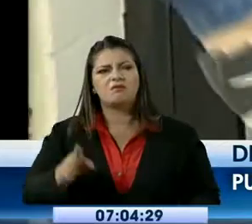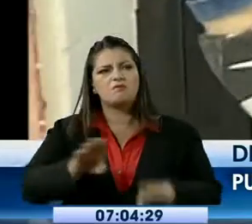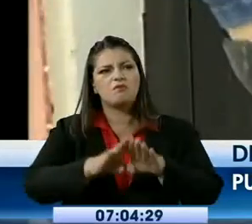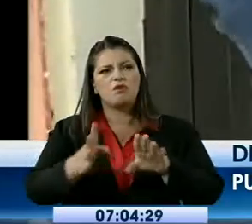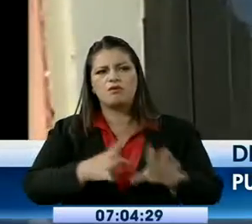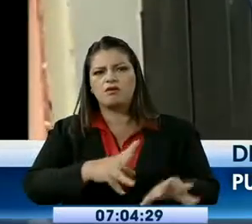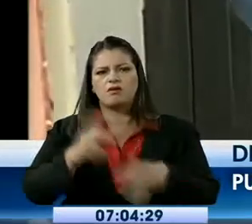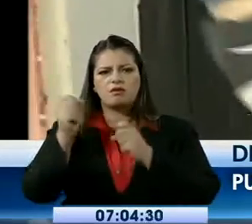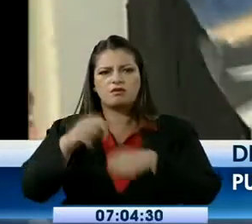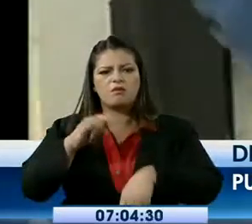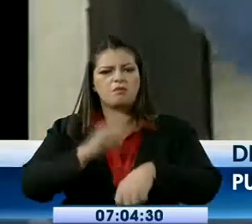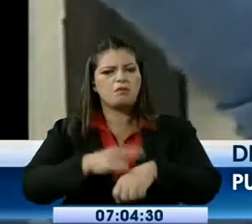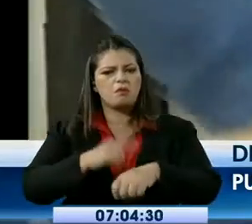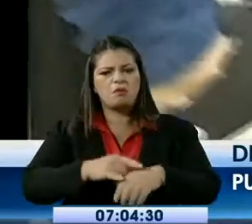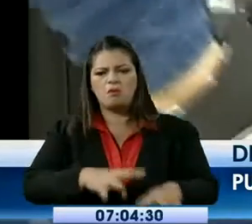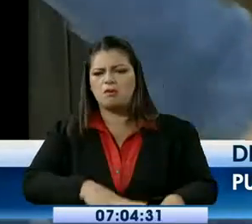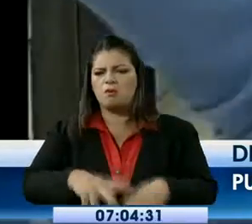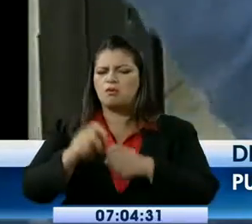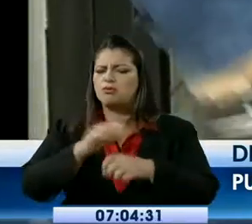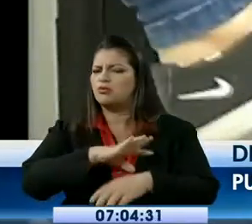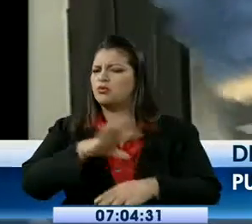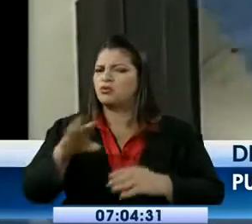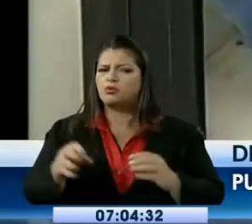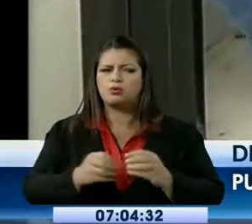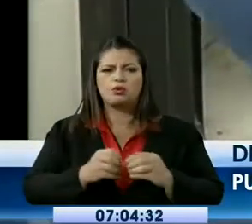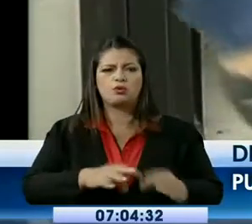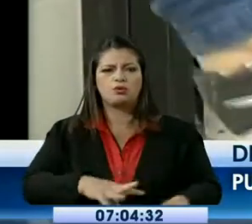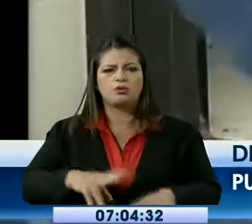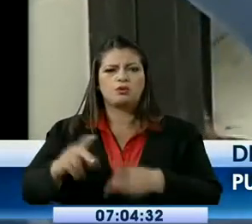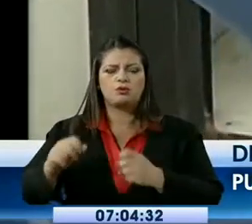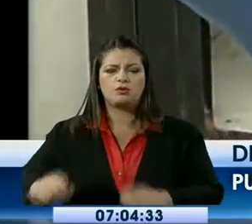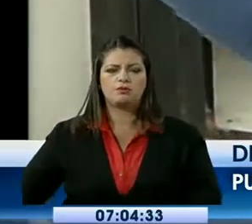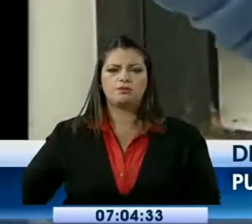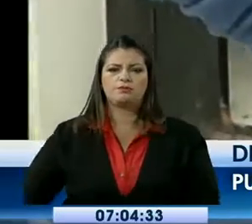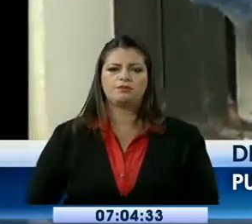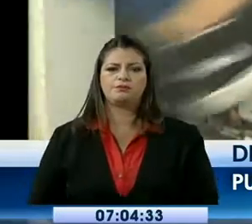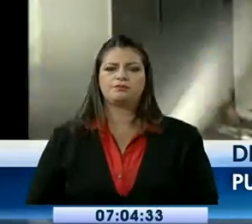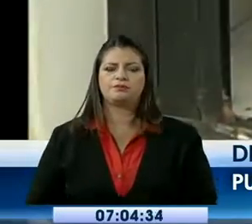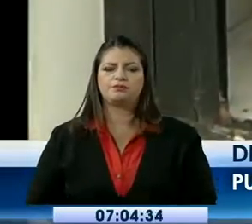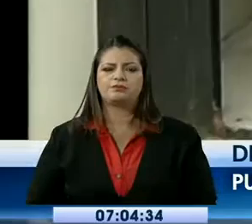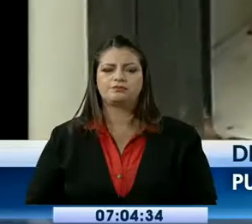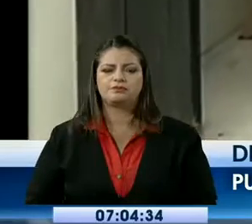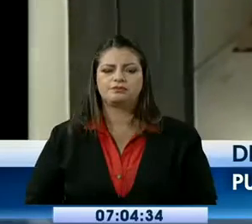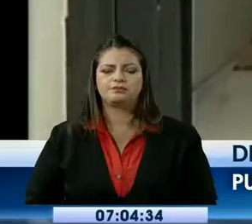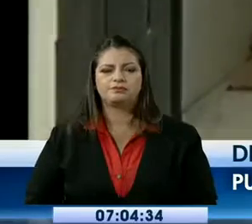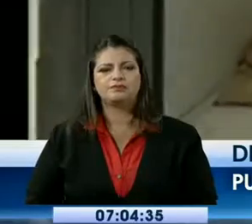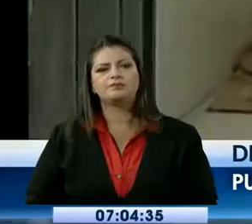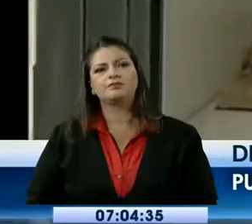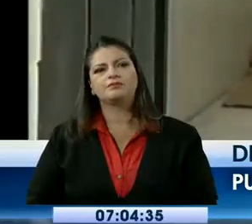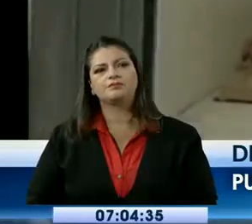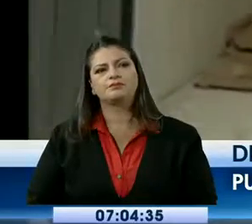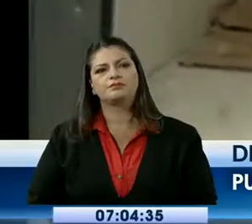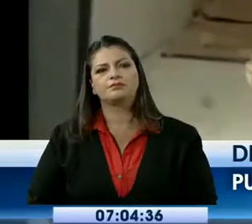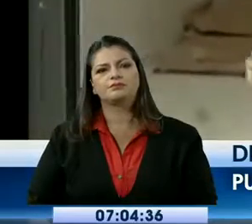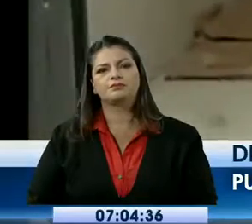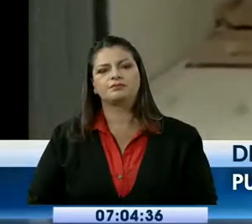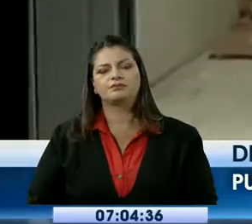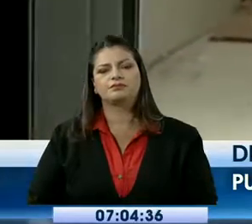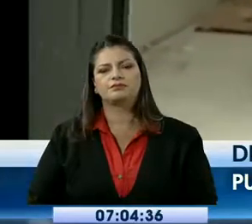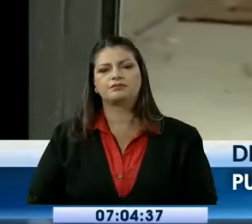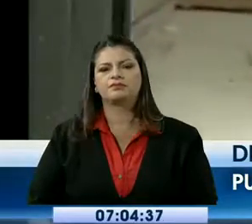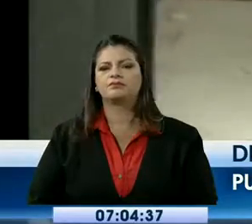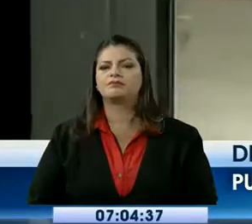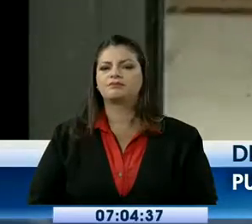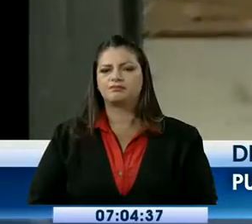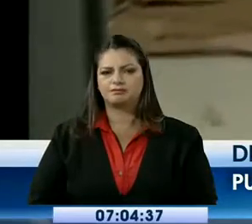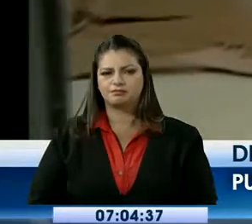llevaron servicios, se llevaron todo, toda cosa. Y ahora se ha convertido en guarida. Y desde un principio fue una guarida de gente que